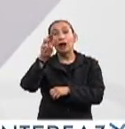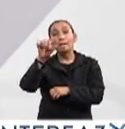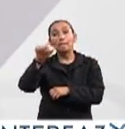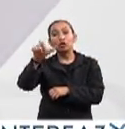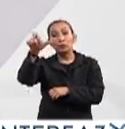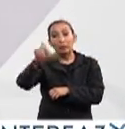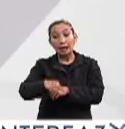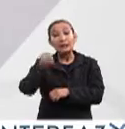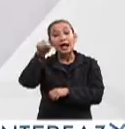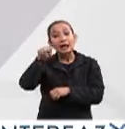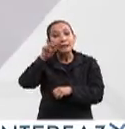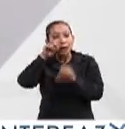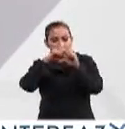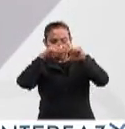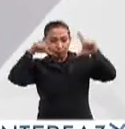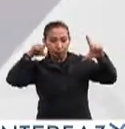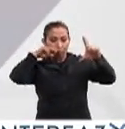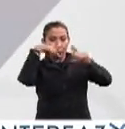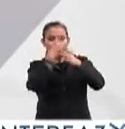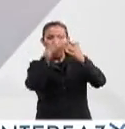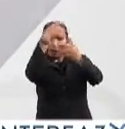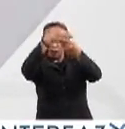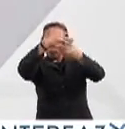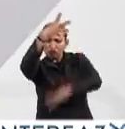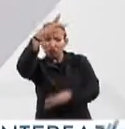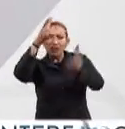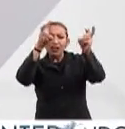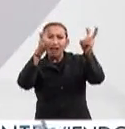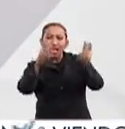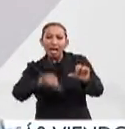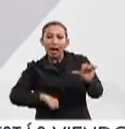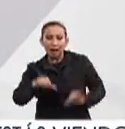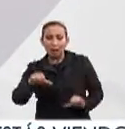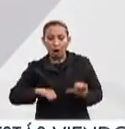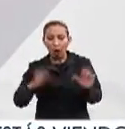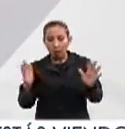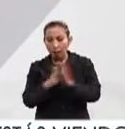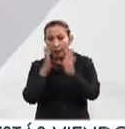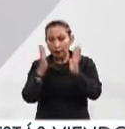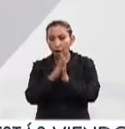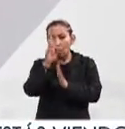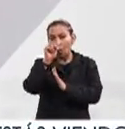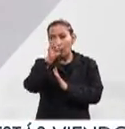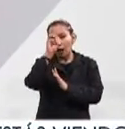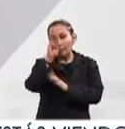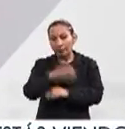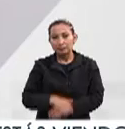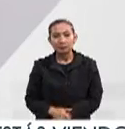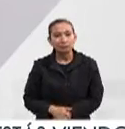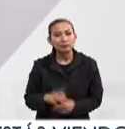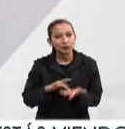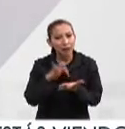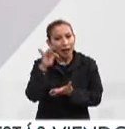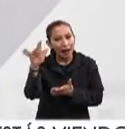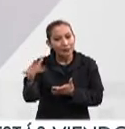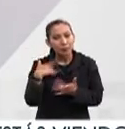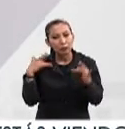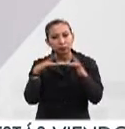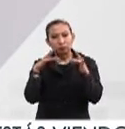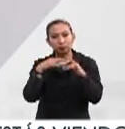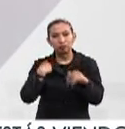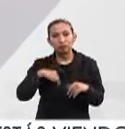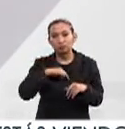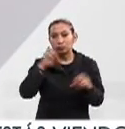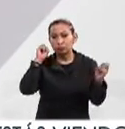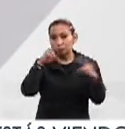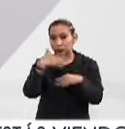www.libros.unam.mx, donde vamos a subir un pequeño programa que preparamos exclusivamente con la participación de la UNAM. Perfecto, muchísimas gracias por haber estado con